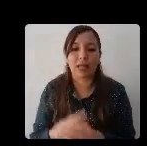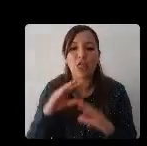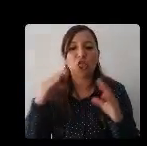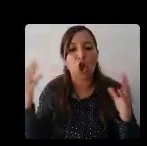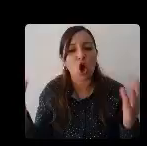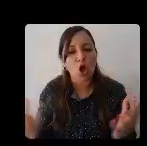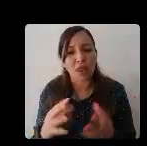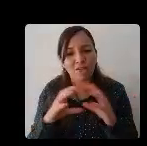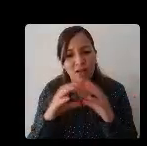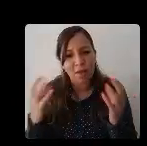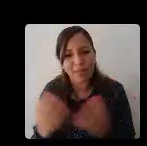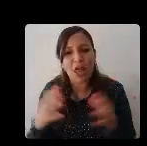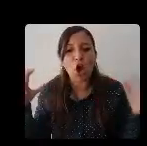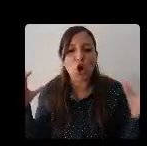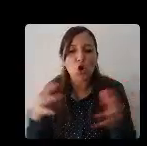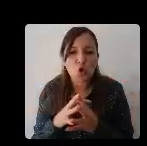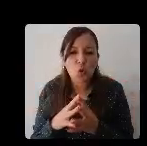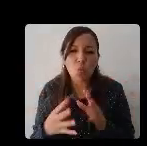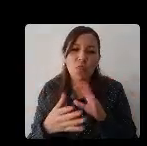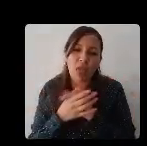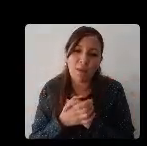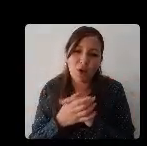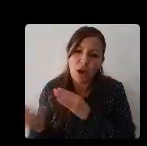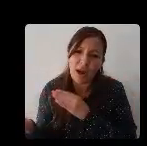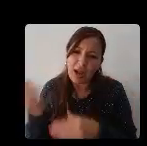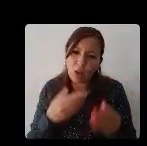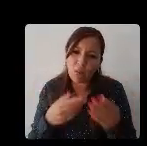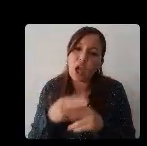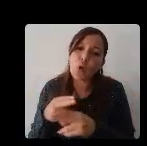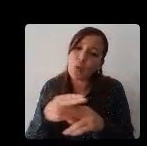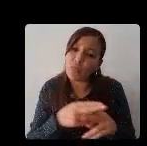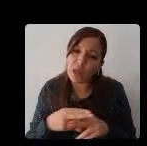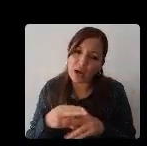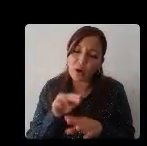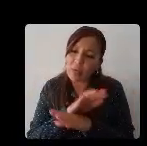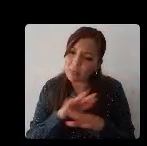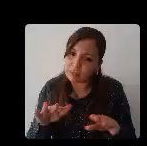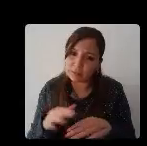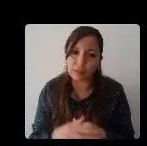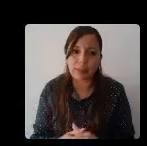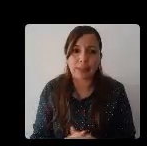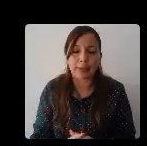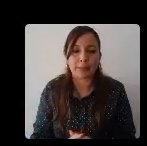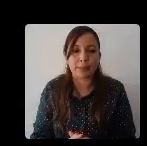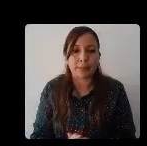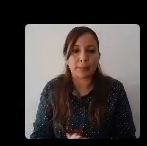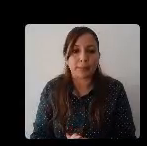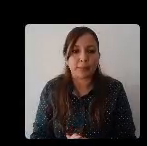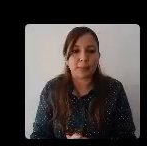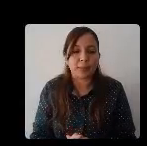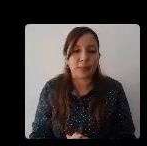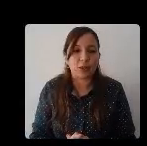Cito, Sí, ¿qué recomendaciones le darías a otros emprendedores para reactivar el turismo en sus localidades?